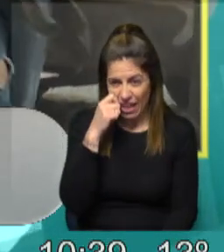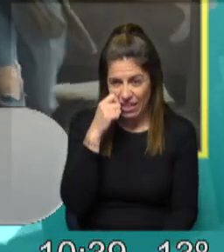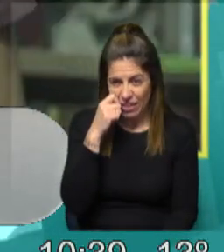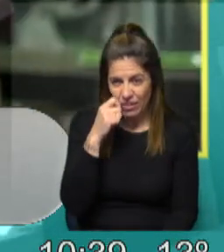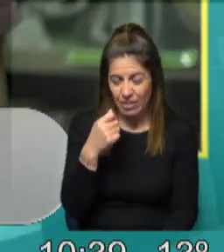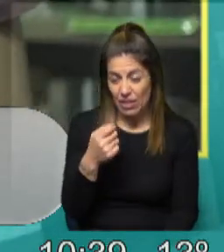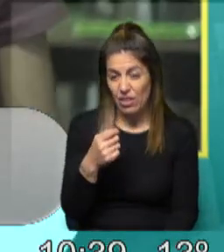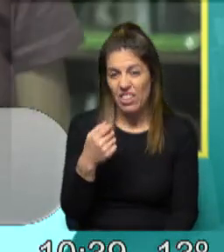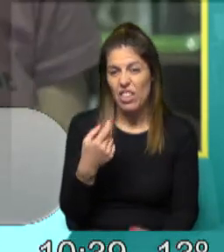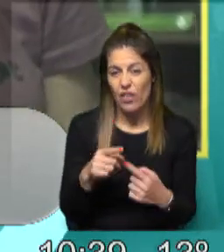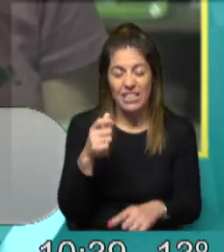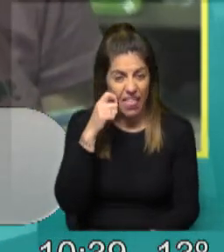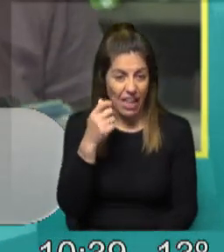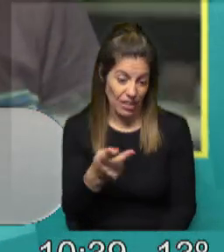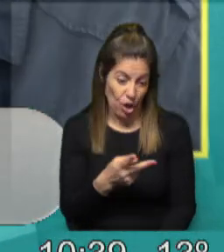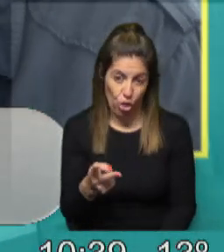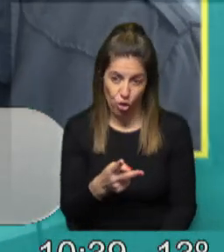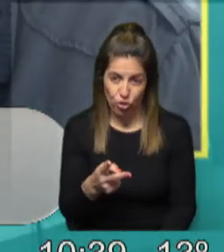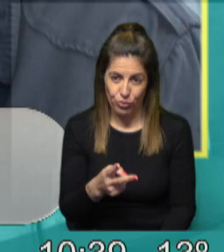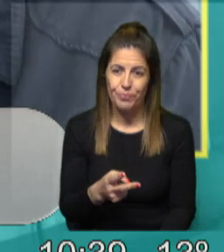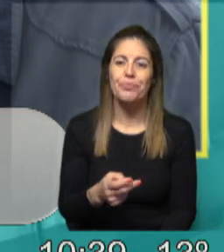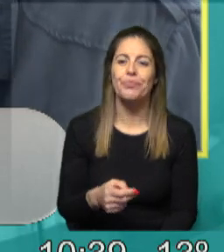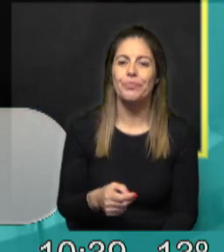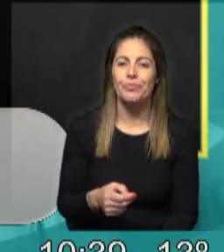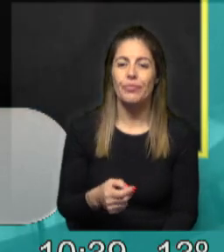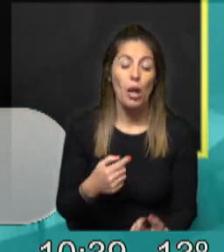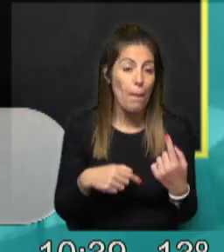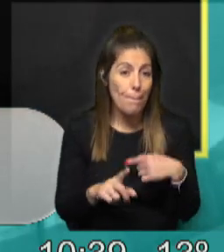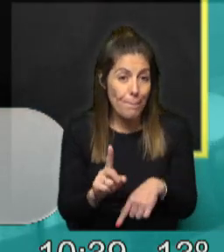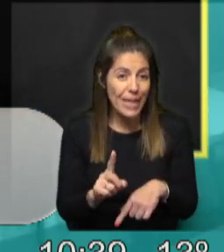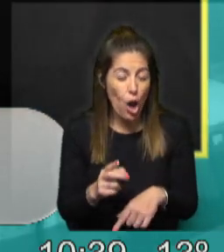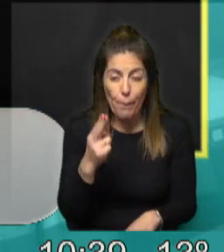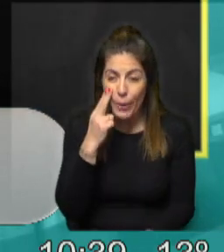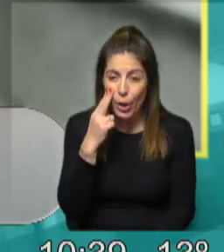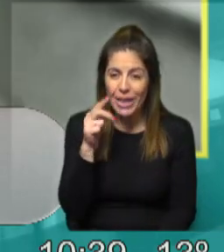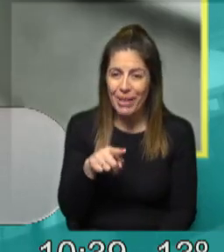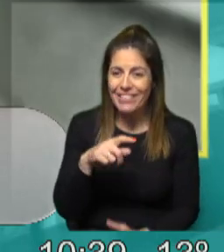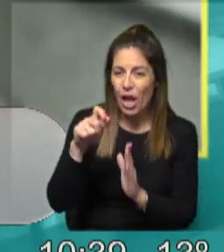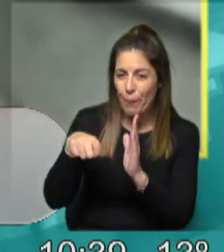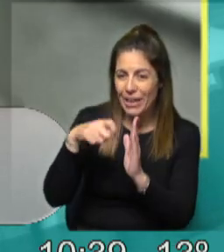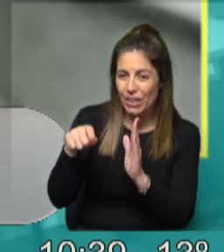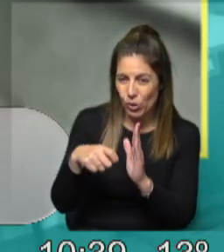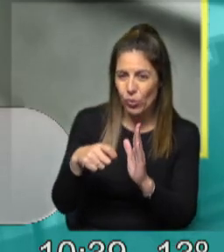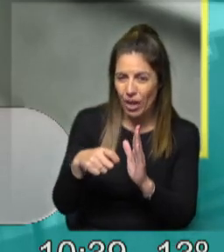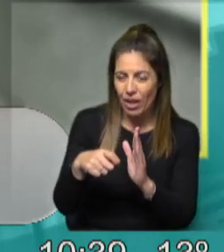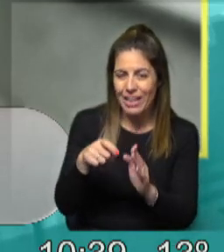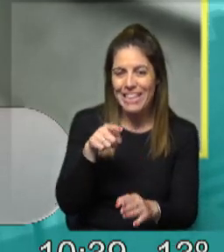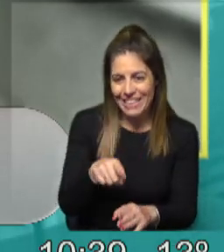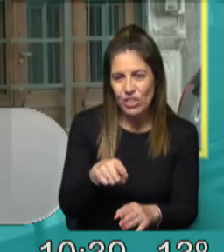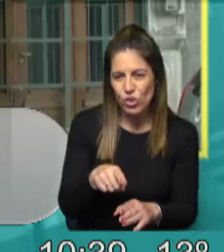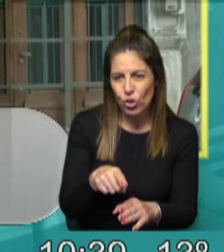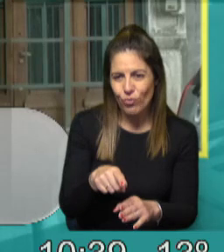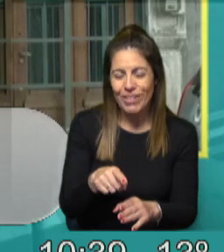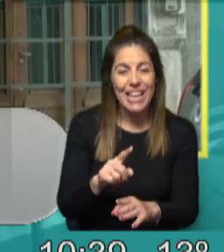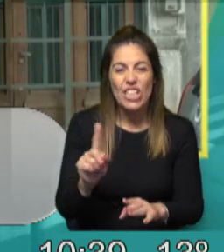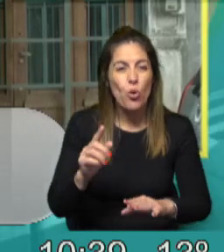garantía de nada, podrá usted imaginarse. Pero el gran inconveniente que tiene esta película es eso, que en